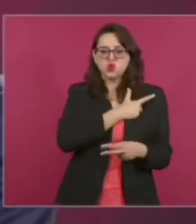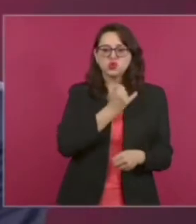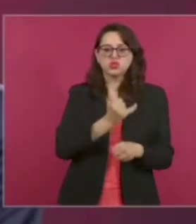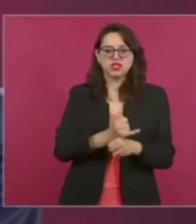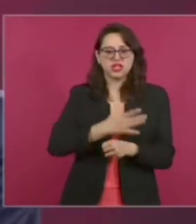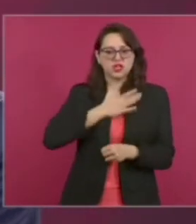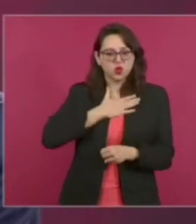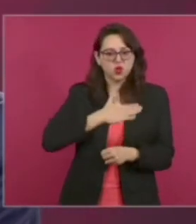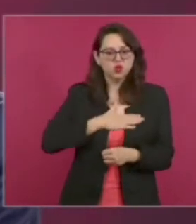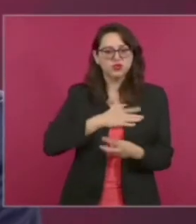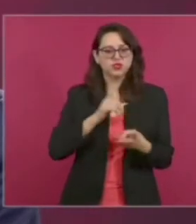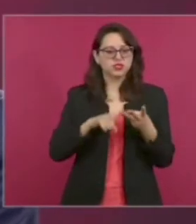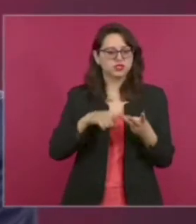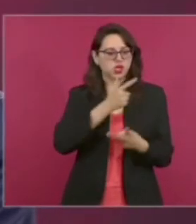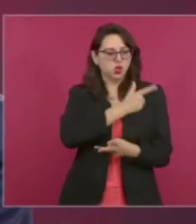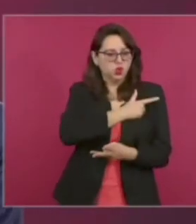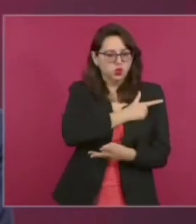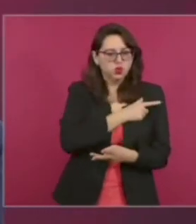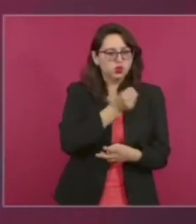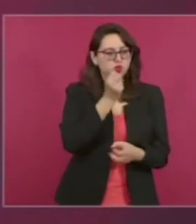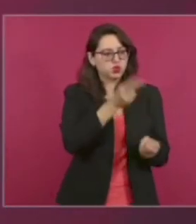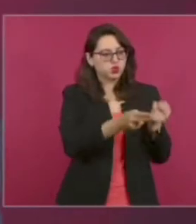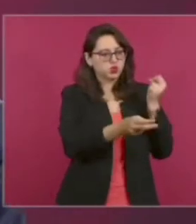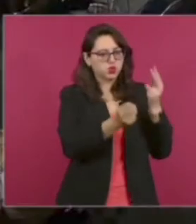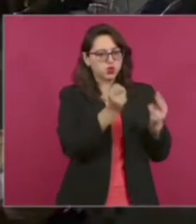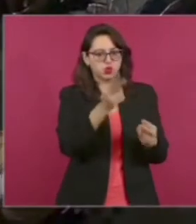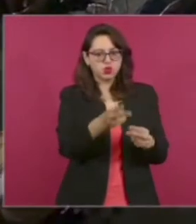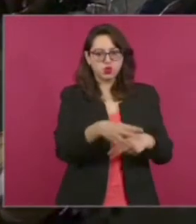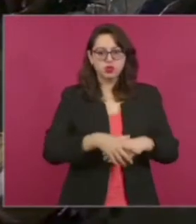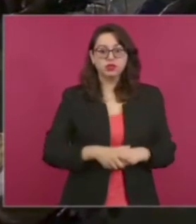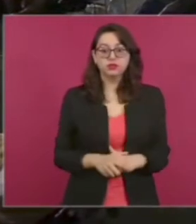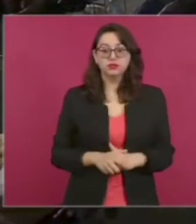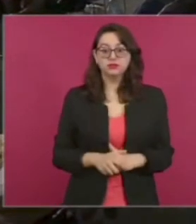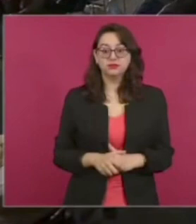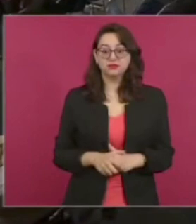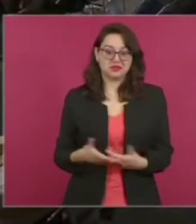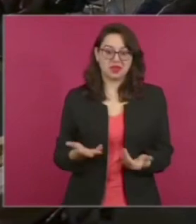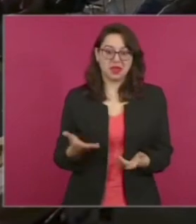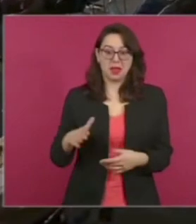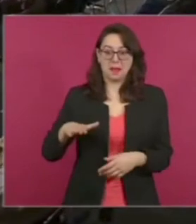acabo de enterarme que ahora el INE,